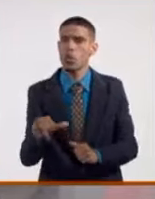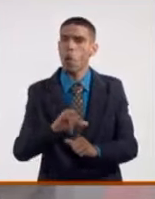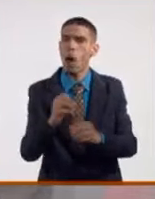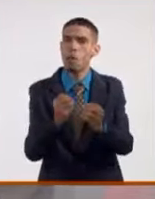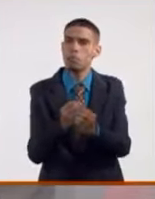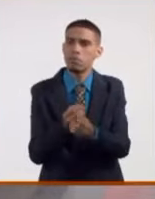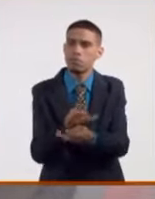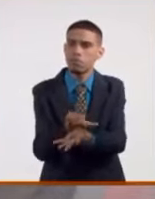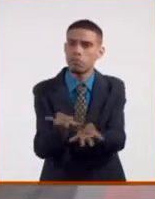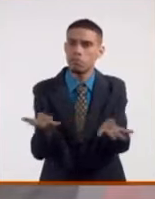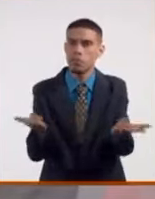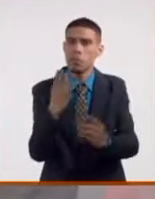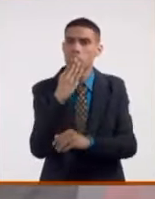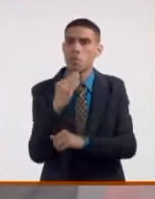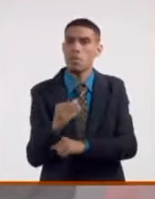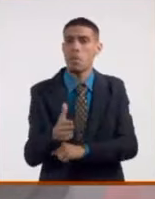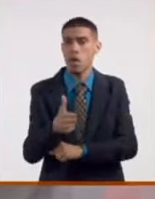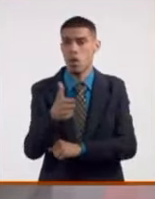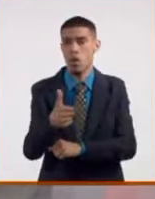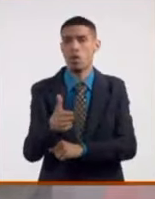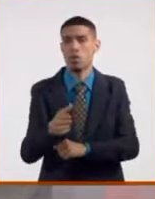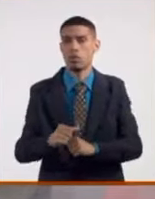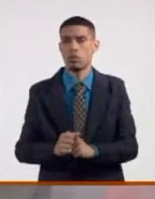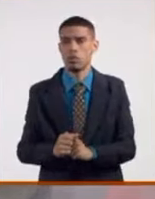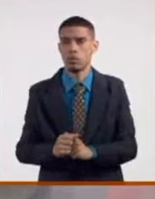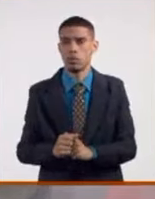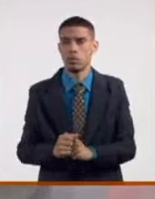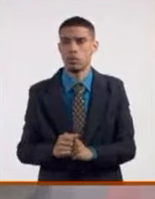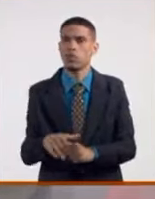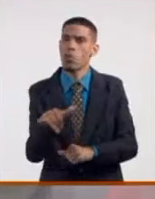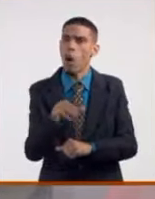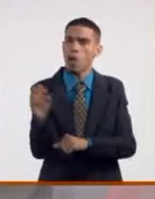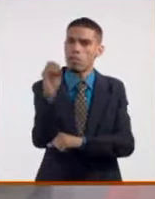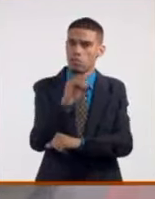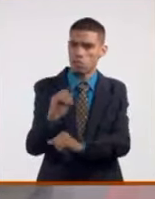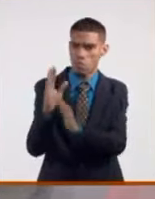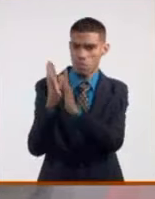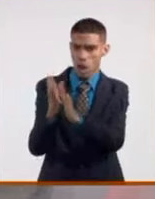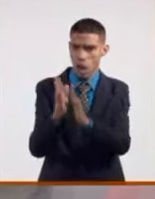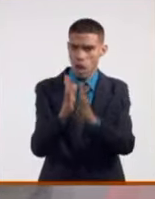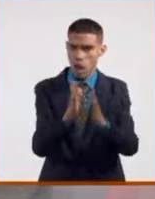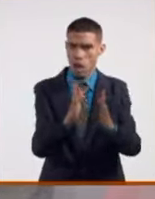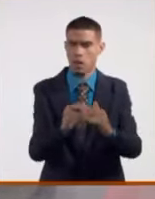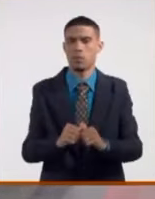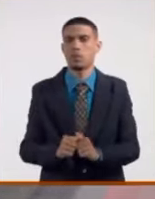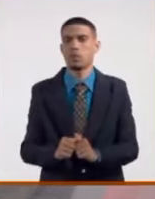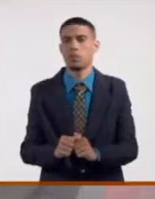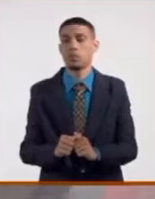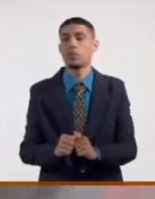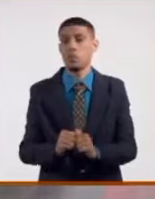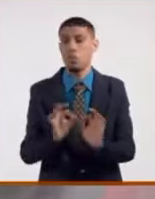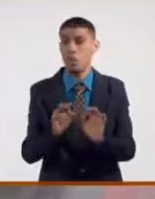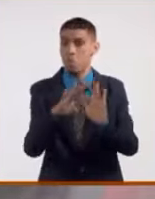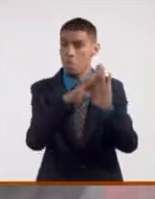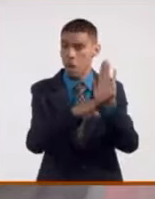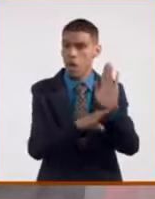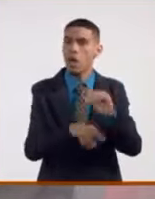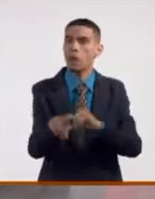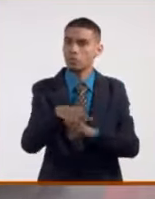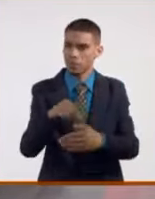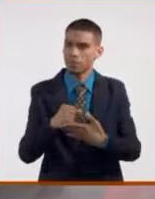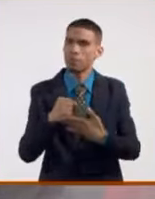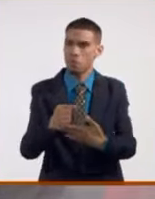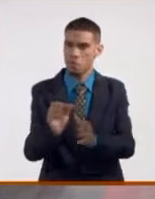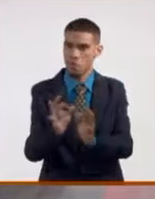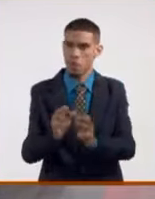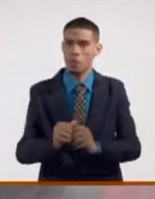justa y equitativa de la riqueza que se crea y para recuperar equilibrios macroeconómicos que por estas discusiones y por las